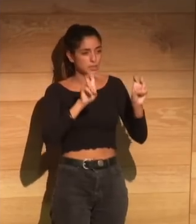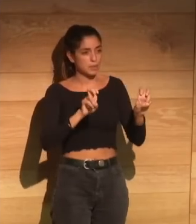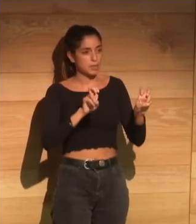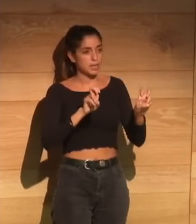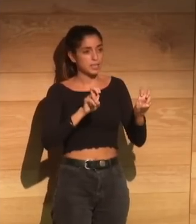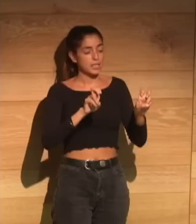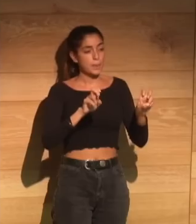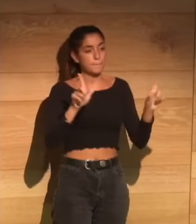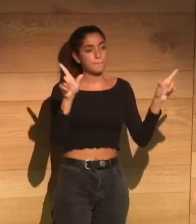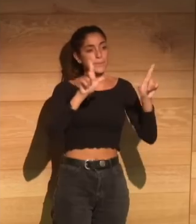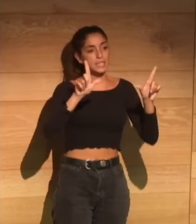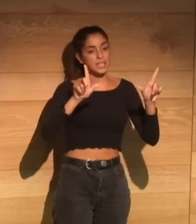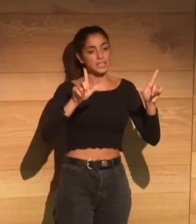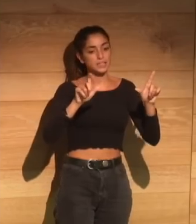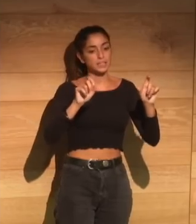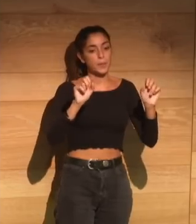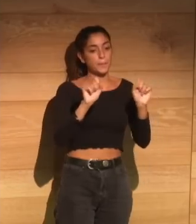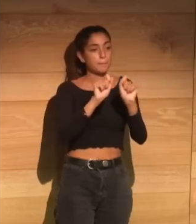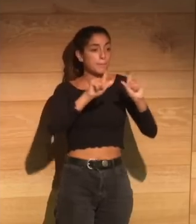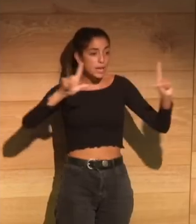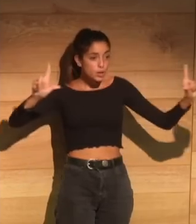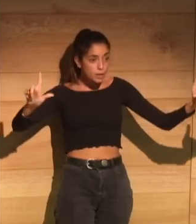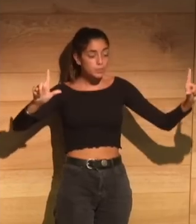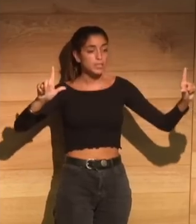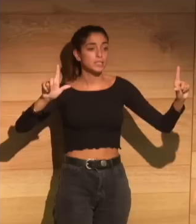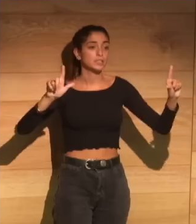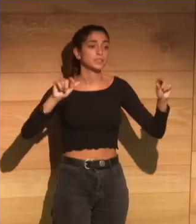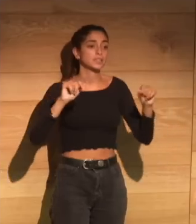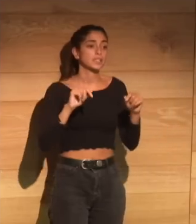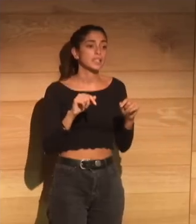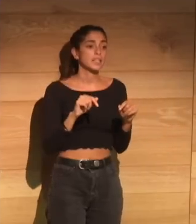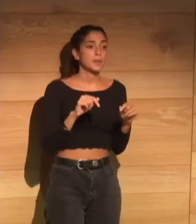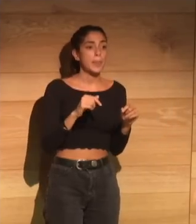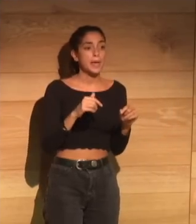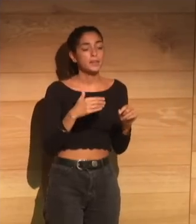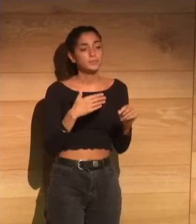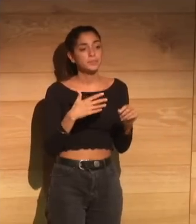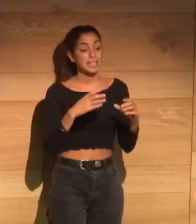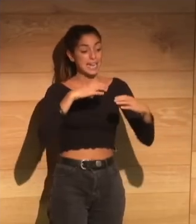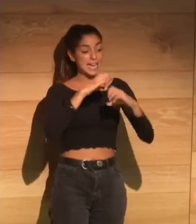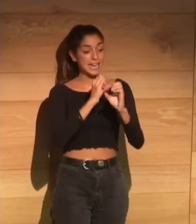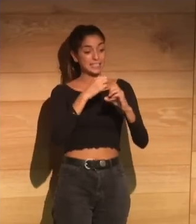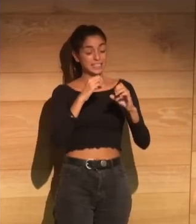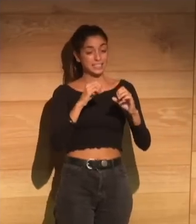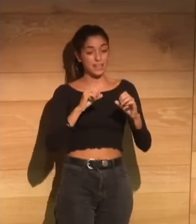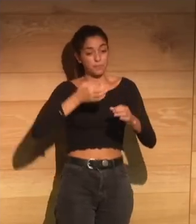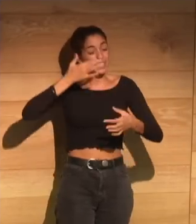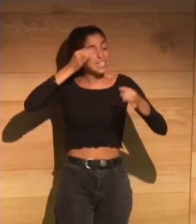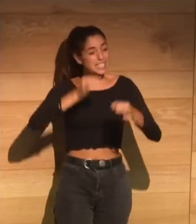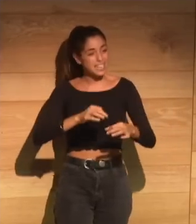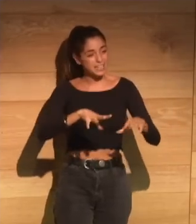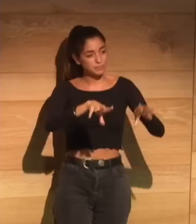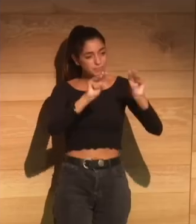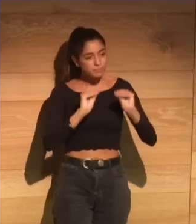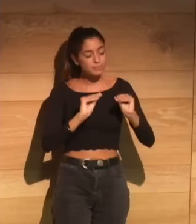de las pantallas panorámicas, eso se consigue precisamente con lentes aberrantes, es decir, con lentes que no recogen la realidad exactamente tal cual es, sino que la